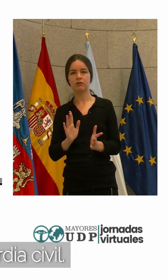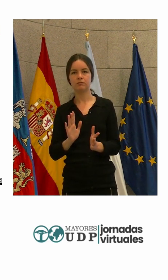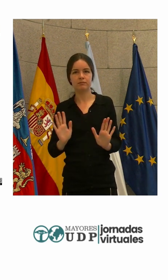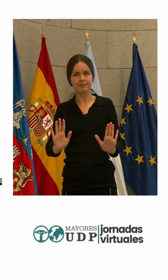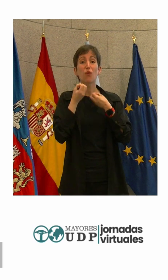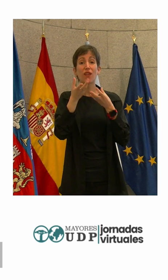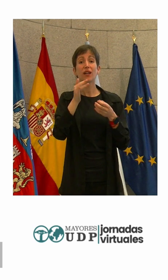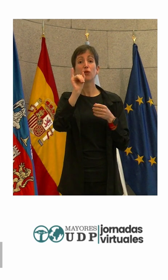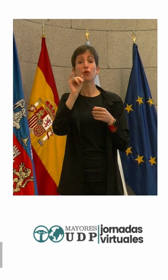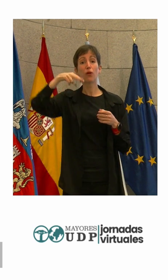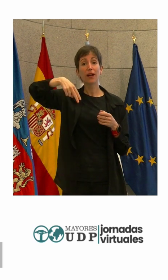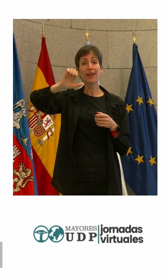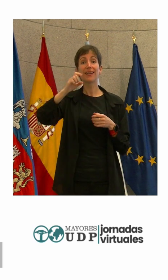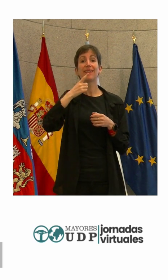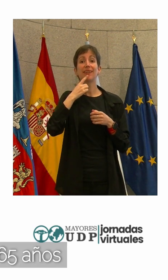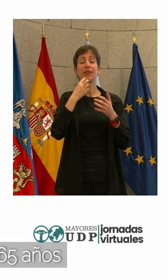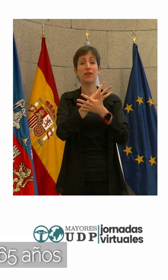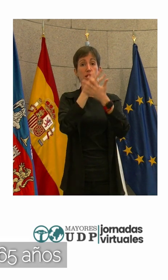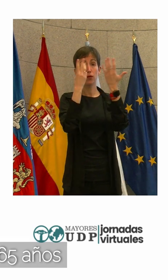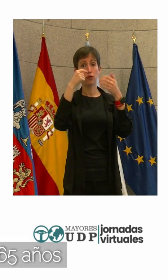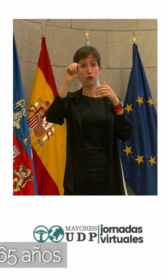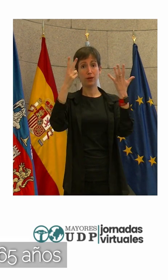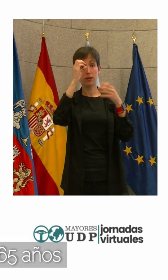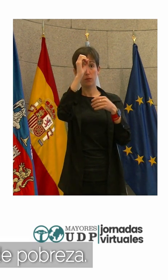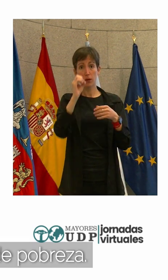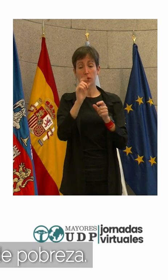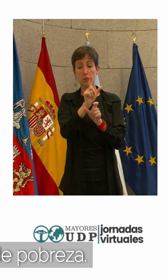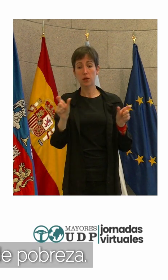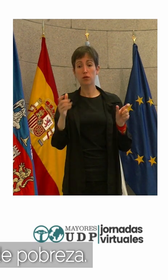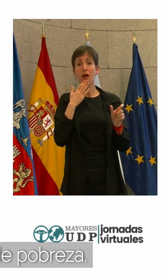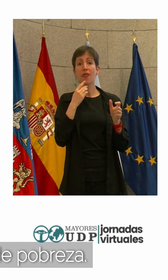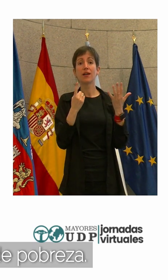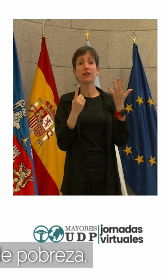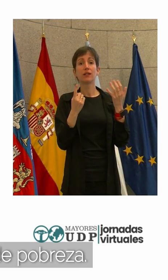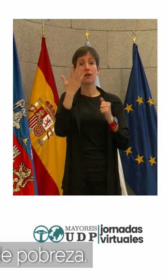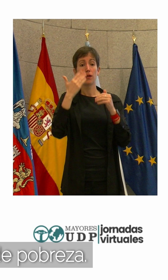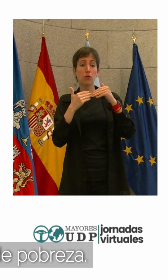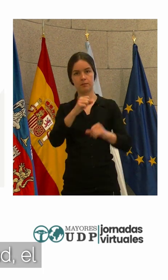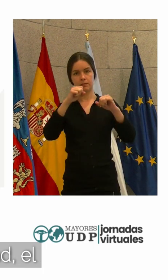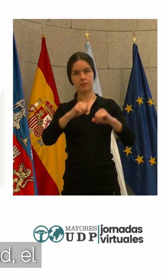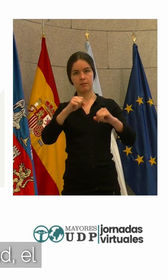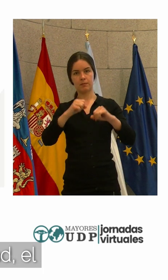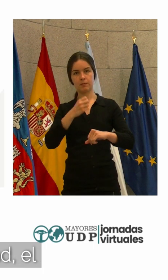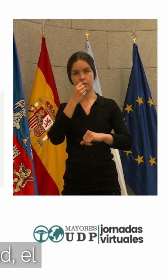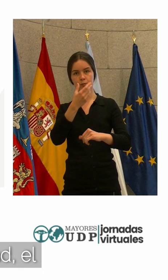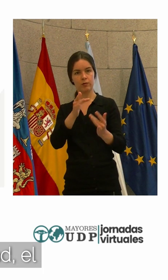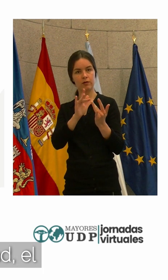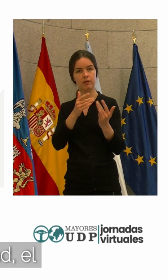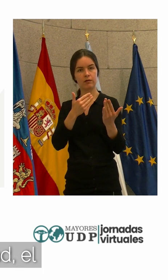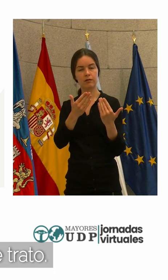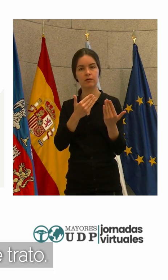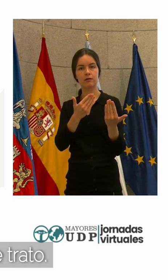Guardia civil el 18,7 por de las personas mayores de 65 años se encuentran en riesgo de pobreza el respeto la